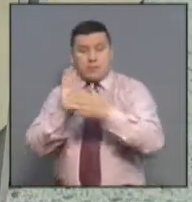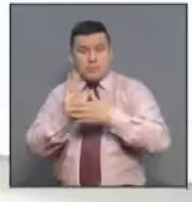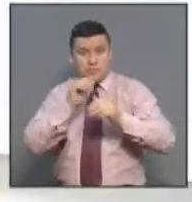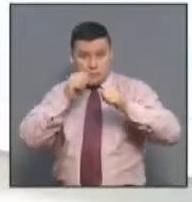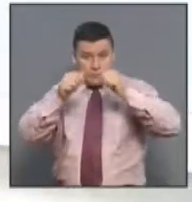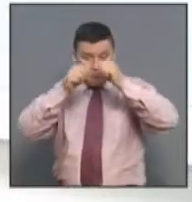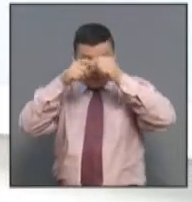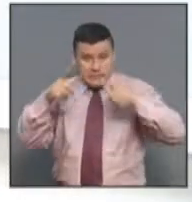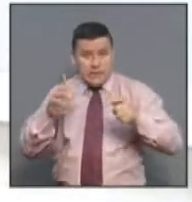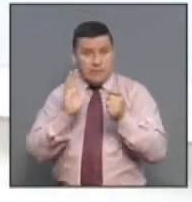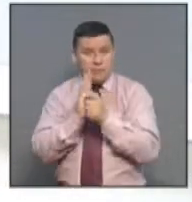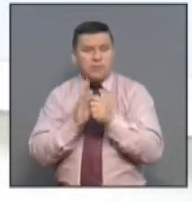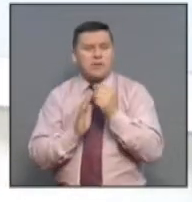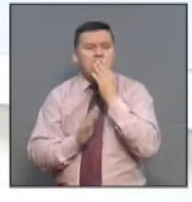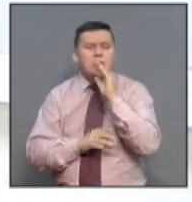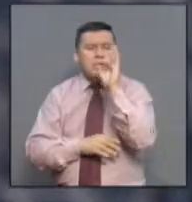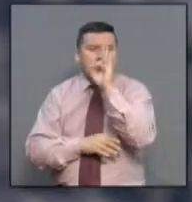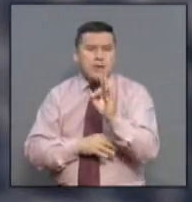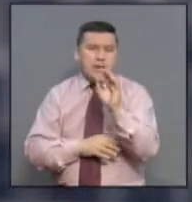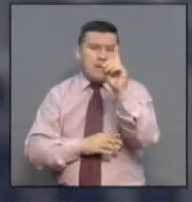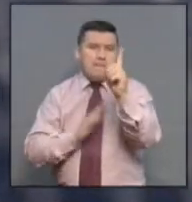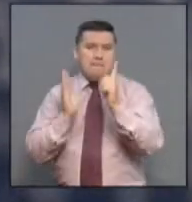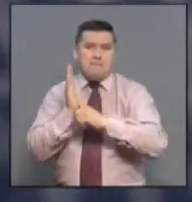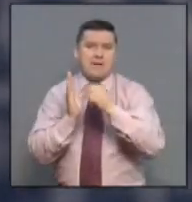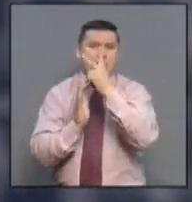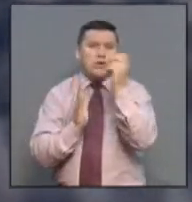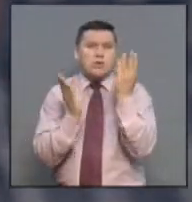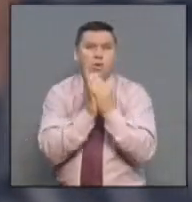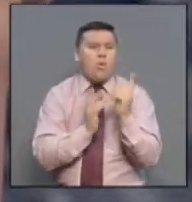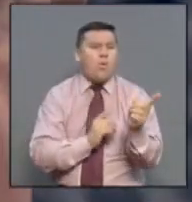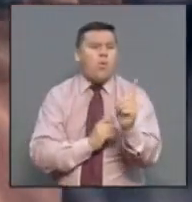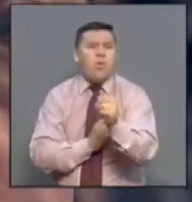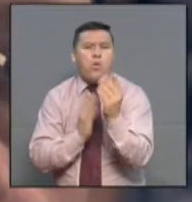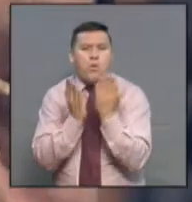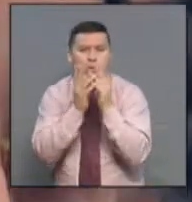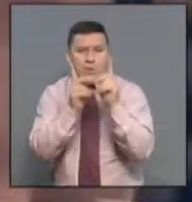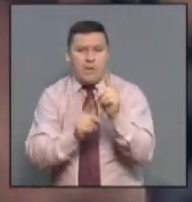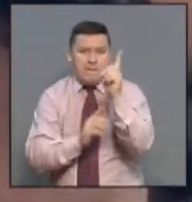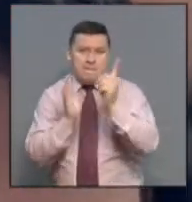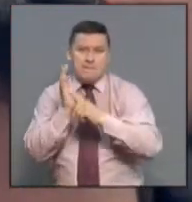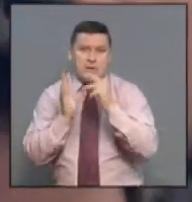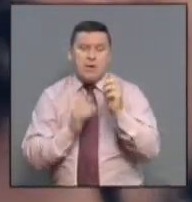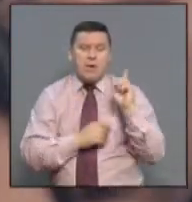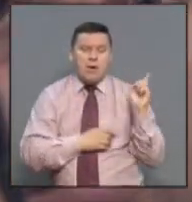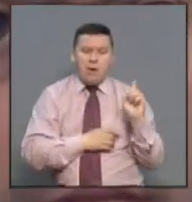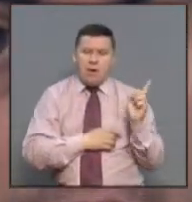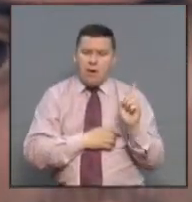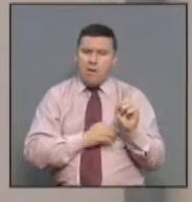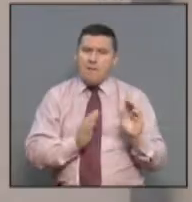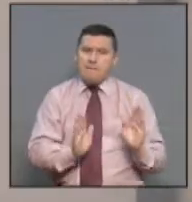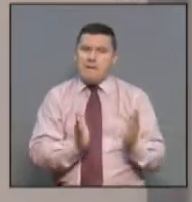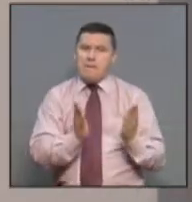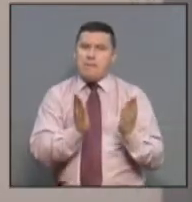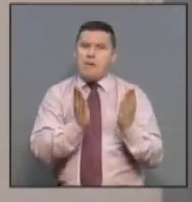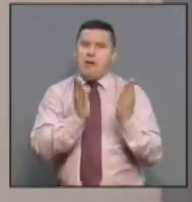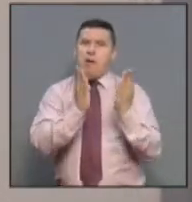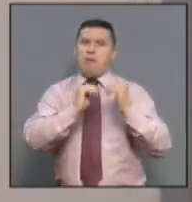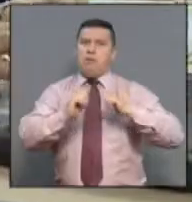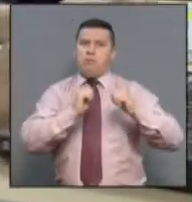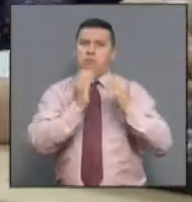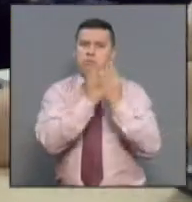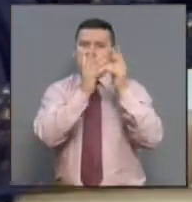administración pública tiene un promedio de 1.200 estudiantes que durante los últimos años han mejorado su